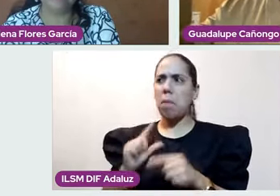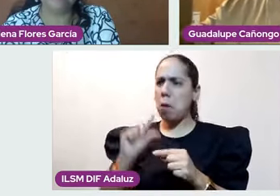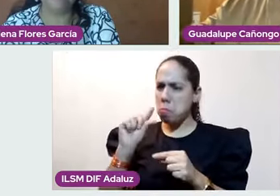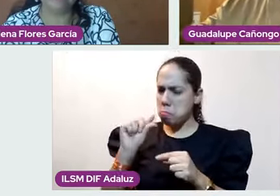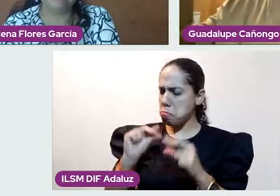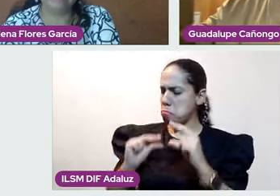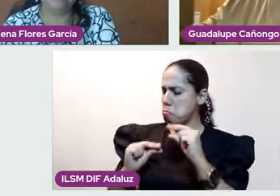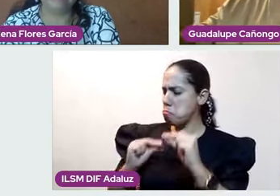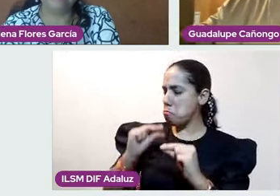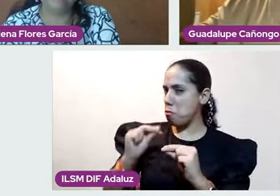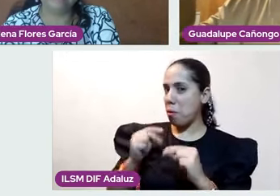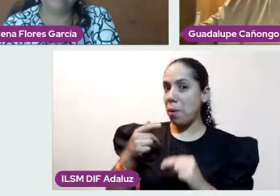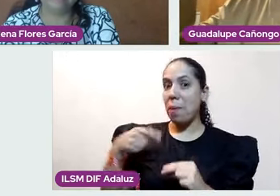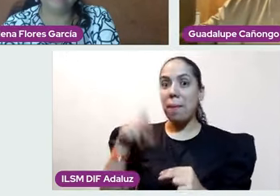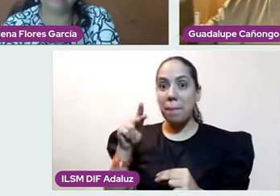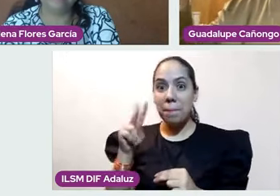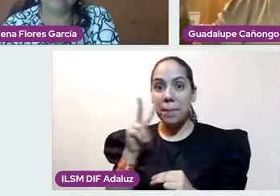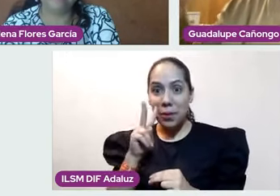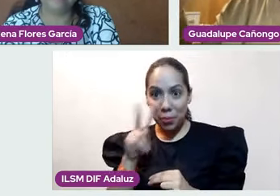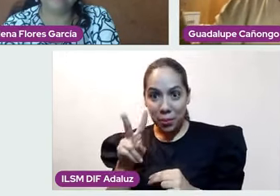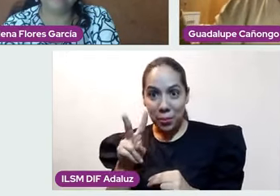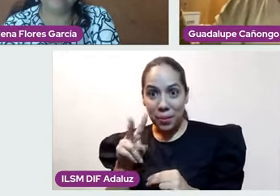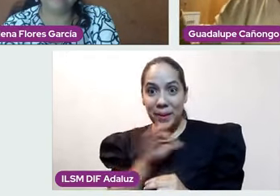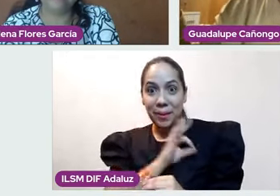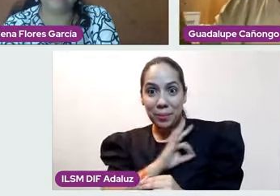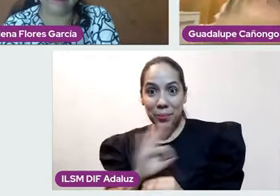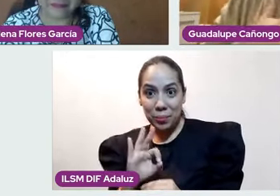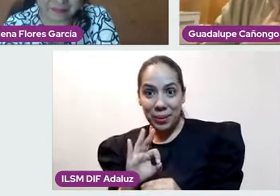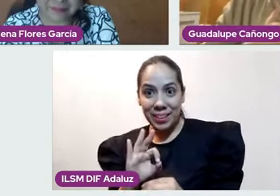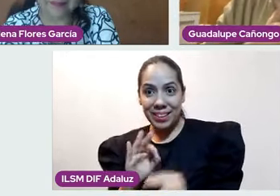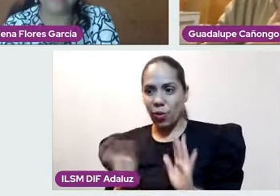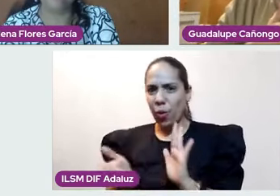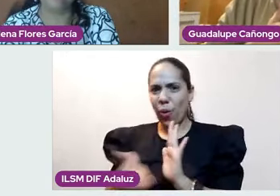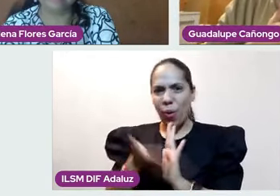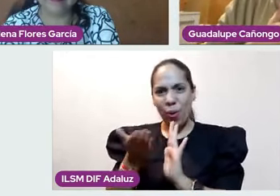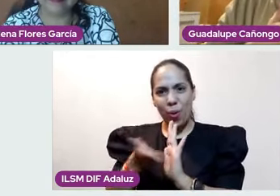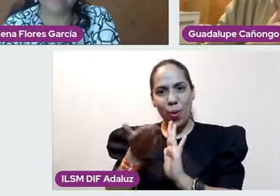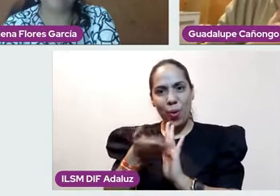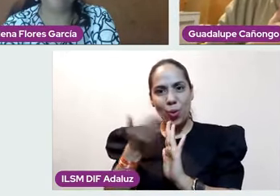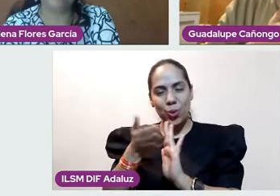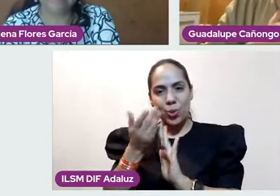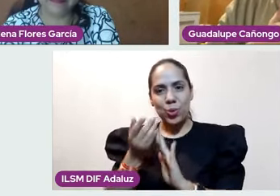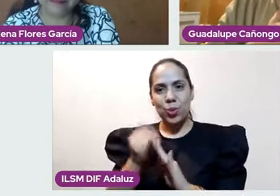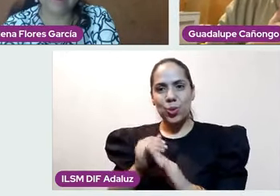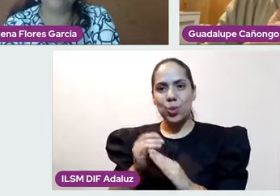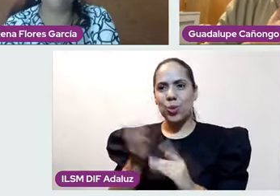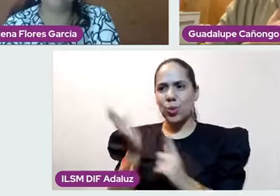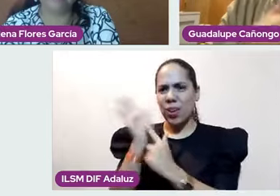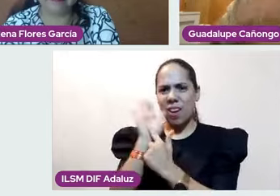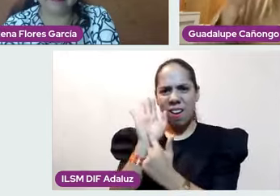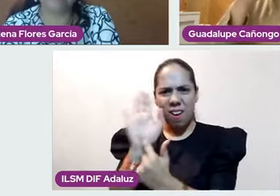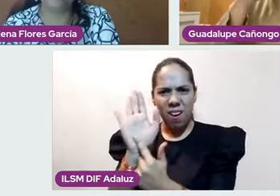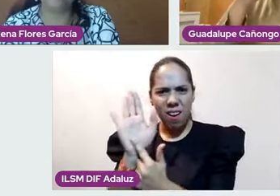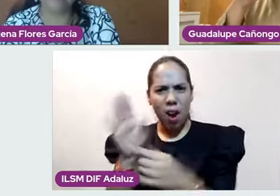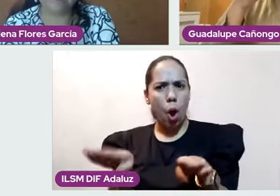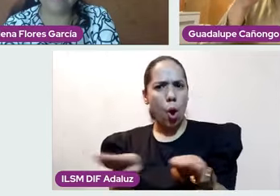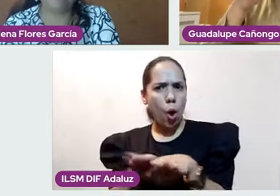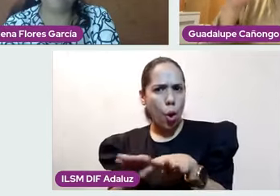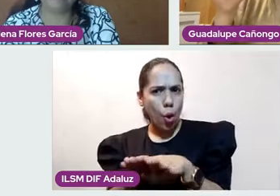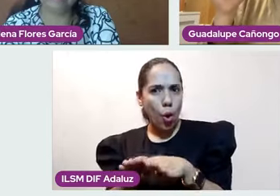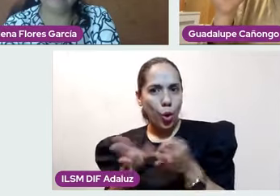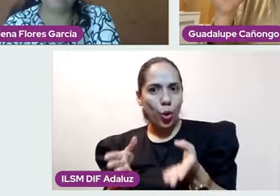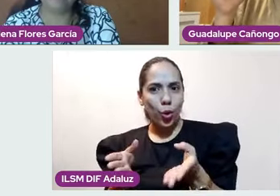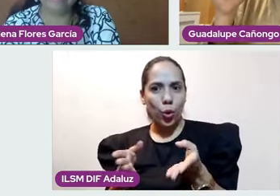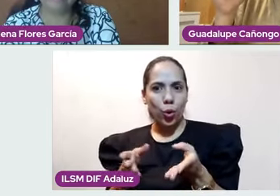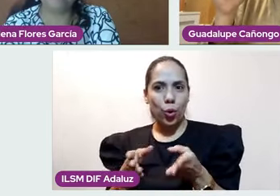eso va construyendo una imagen diferente de la que teníamos nosotros, de esta imagen que decíamos, cierra los